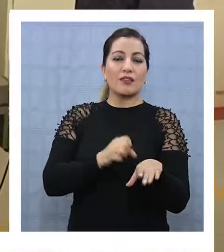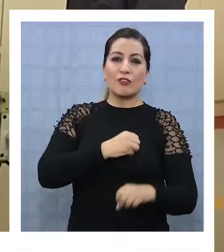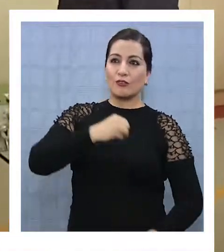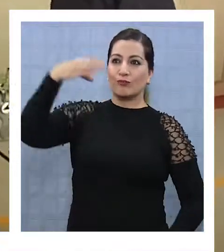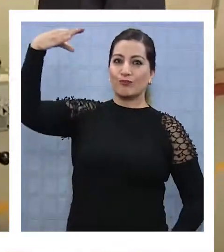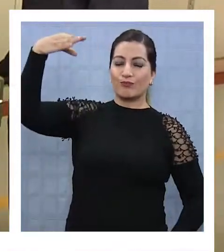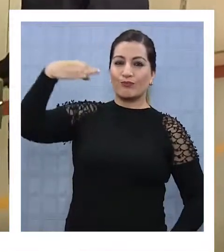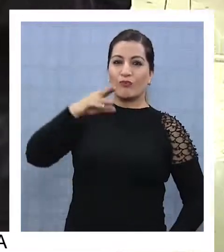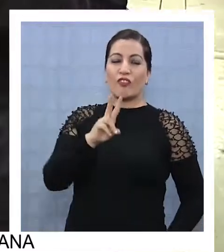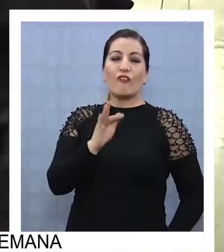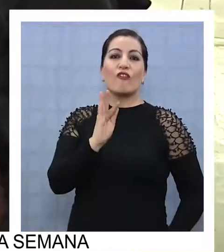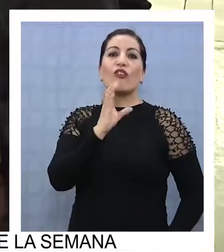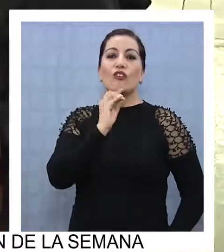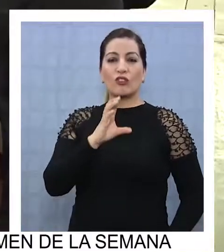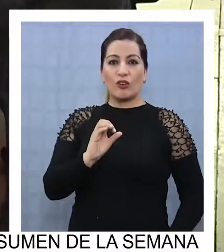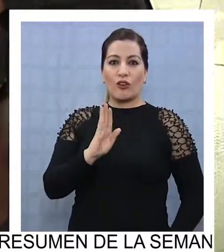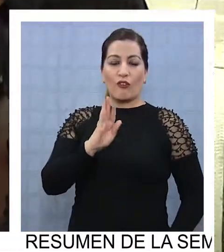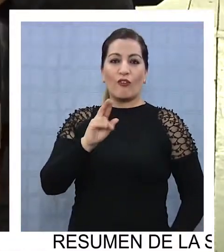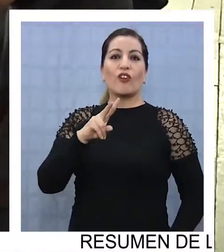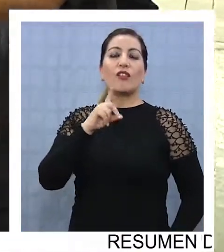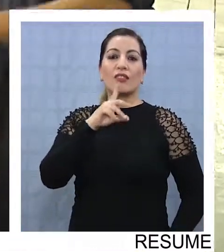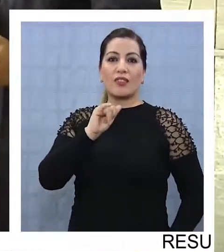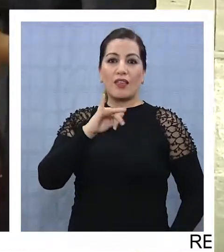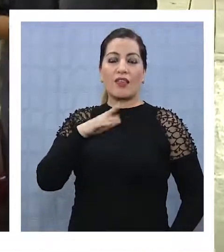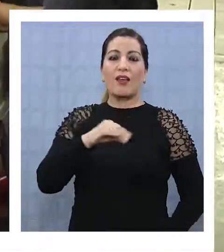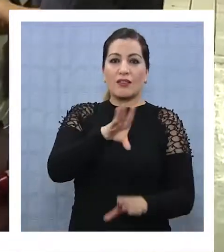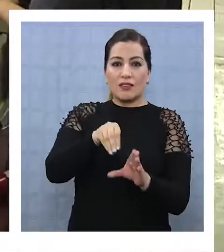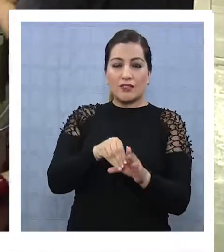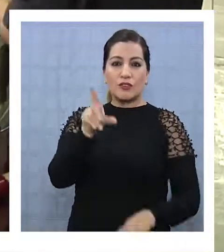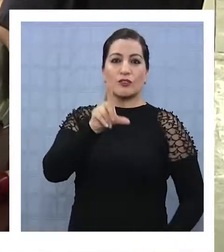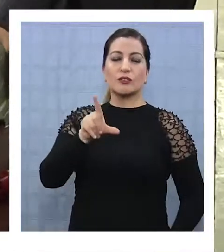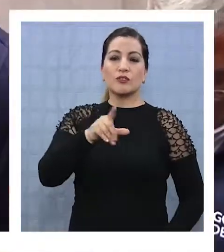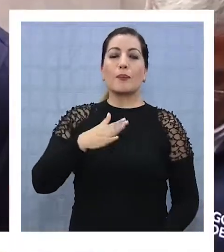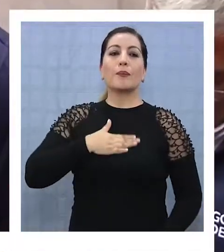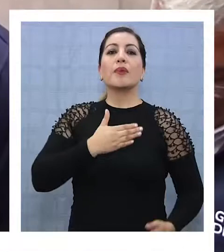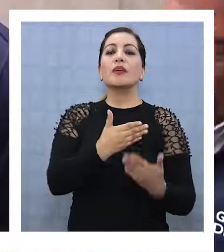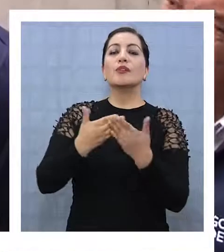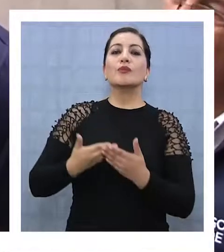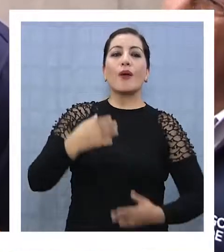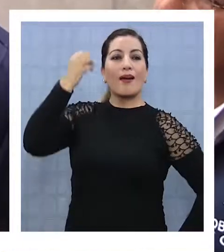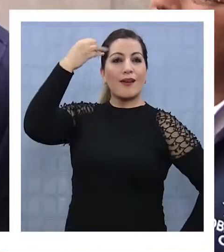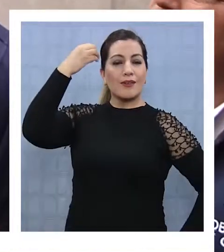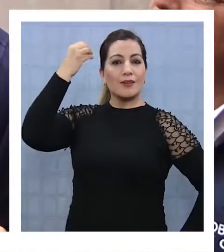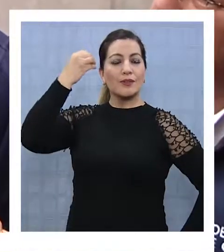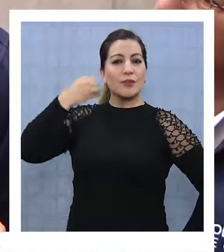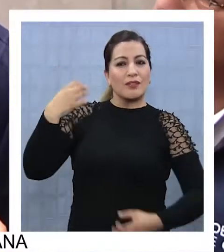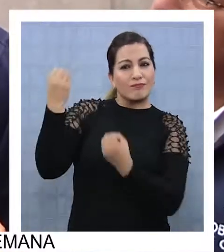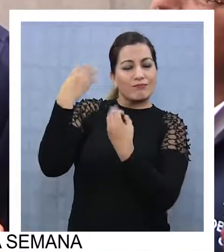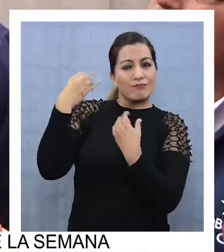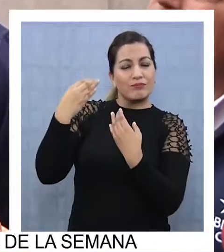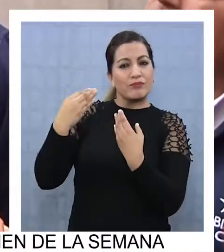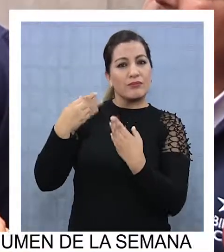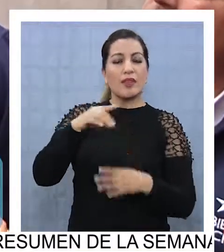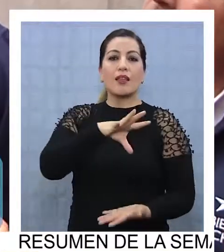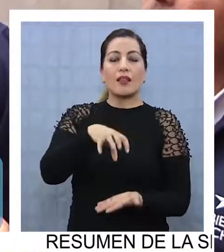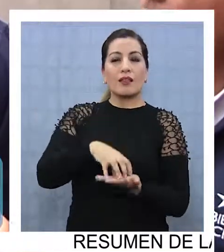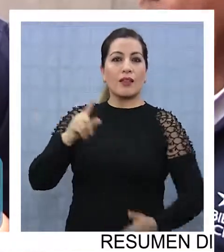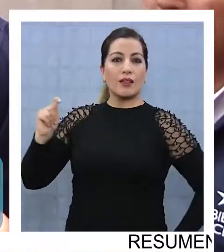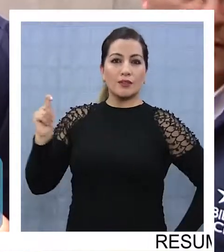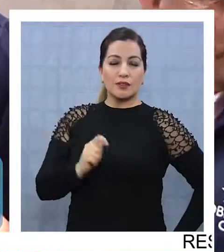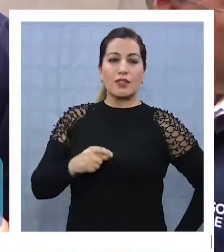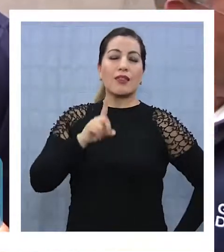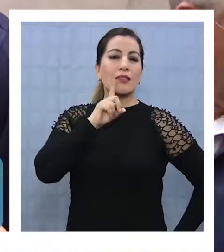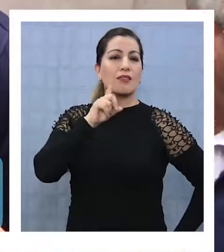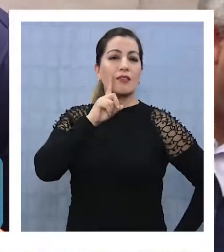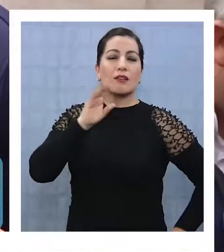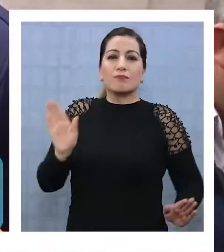solar fotovoltaica en los liceos. Sino que nuestros alumnos puedan aprender, puedan capacitarse, porque la región de Tarapacá tiene